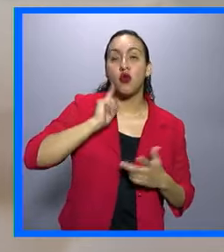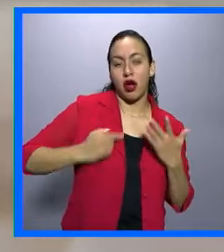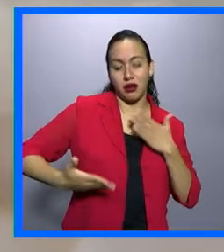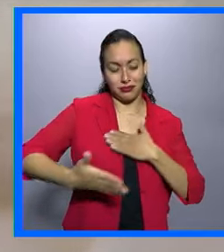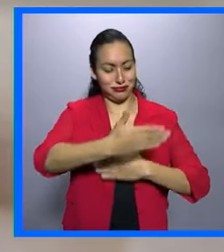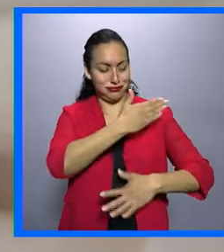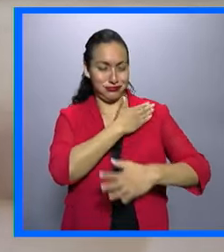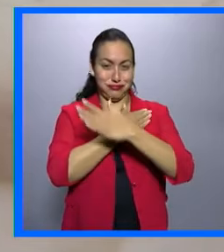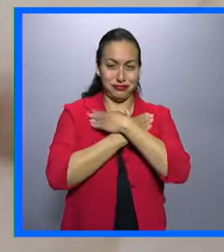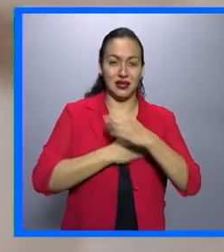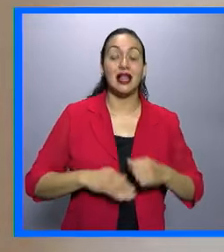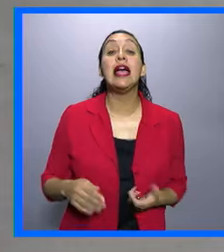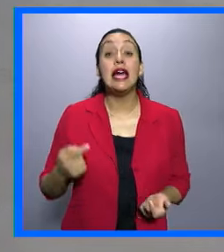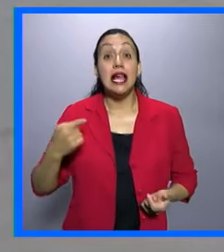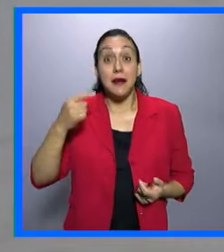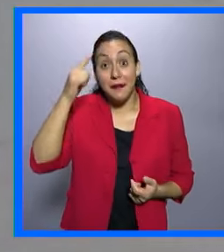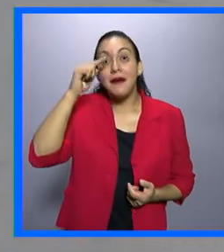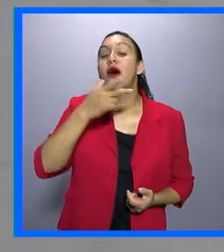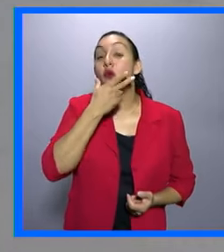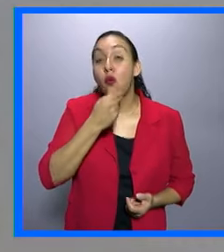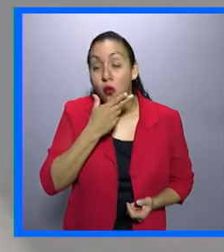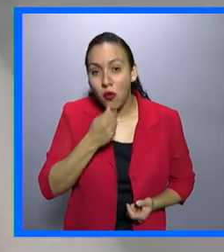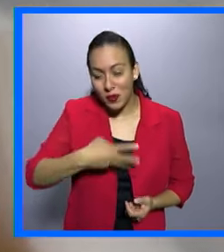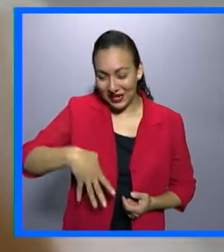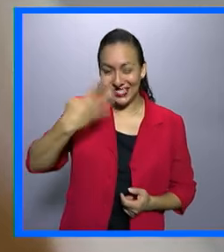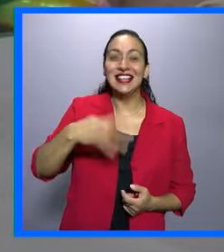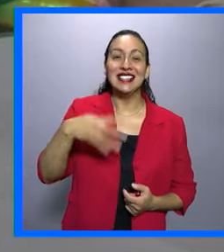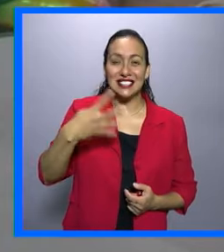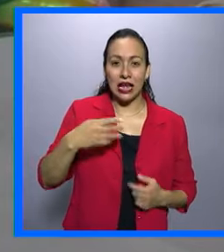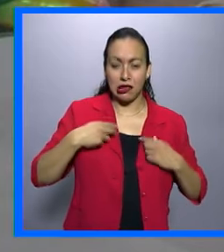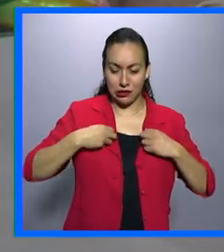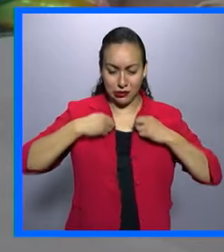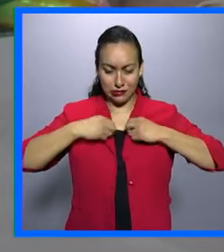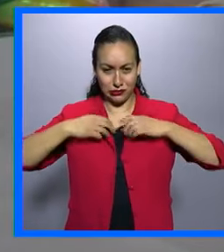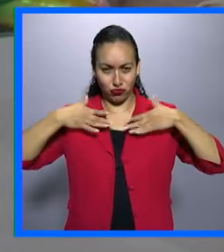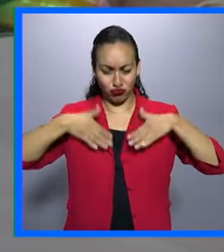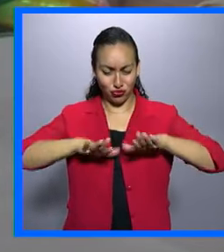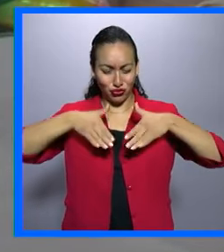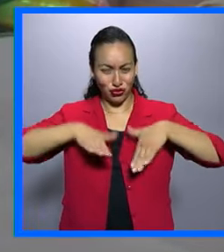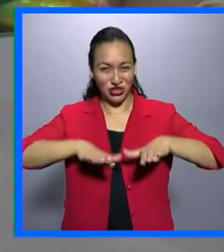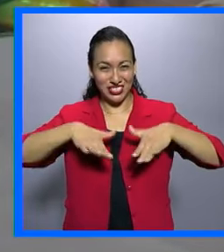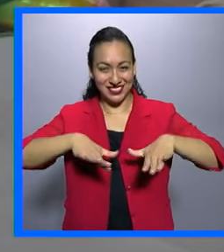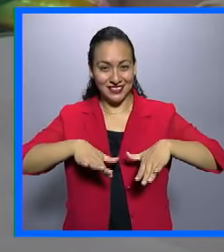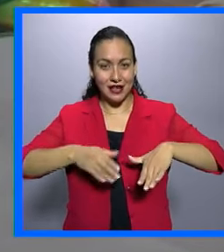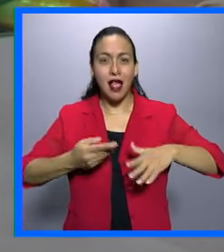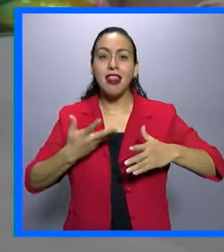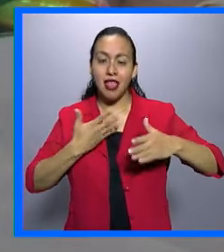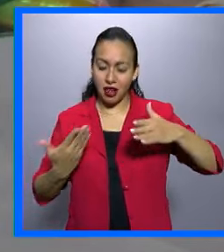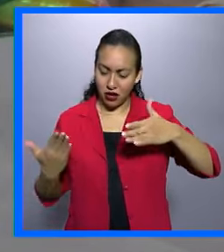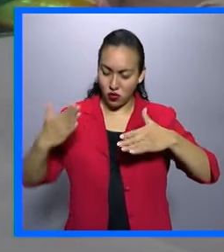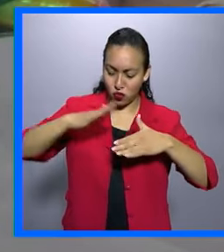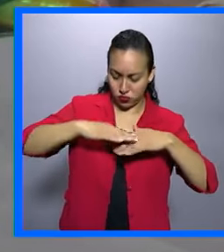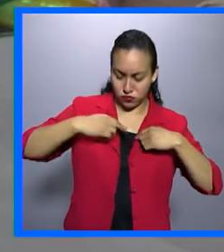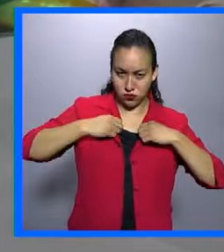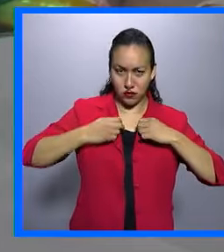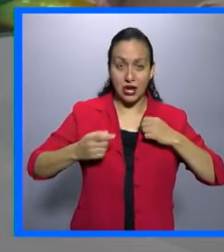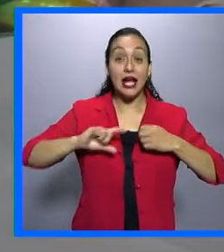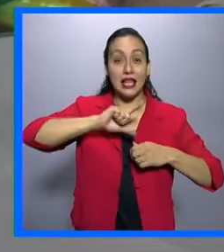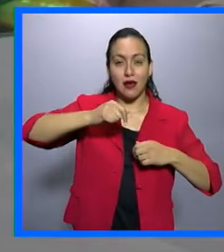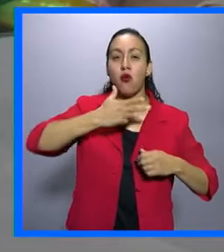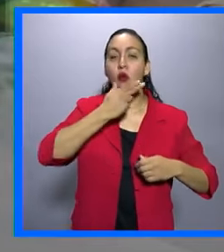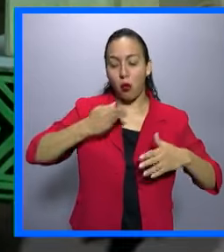y estamos haciendo para los hombres 14 vestuarios que llevan una capa y llevan